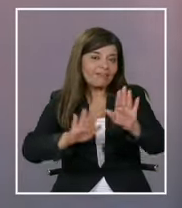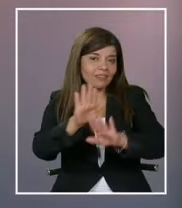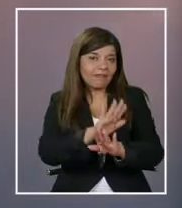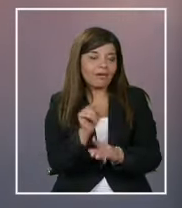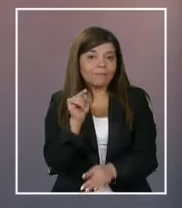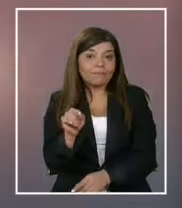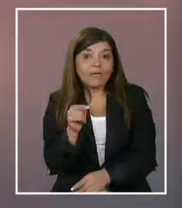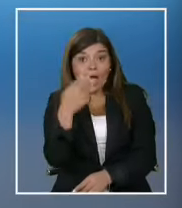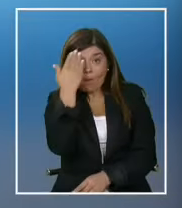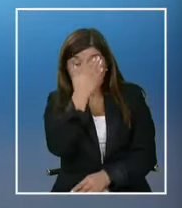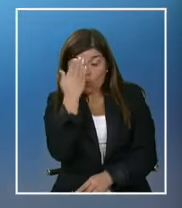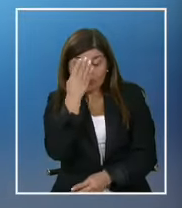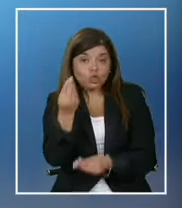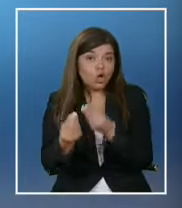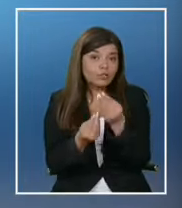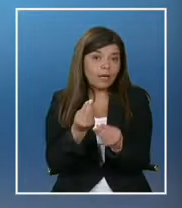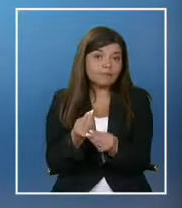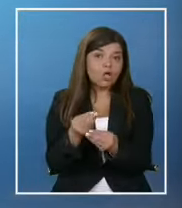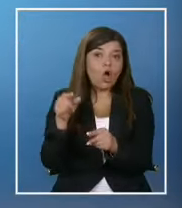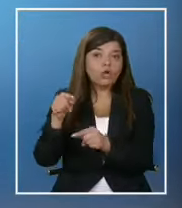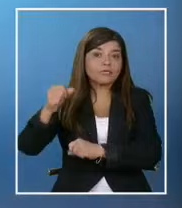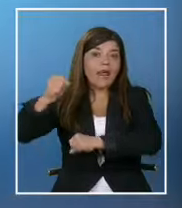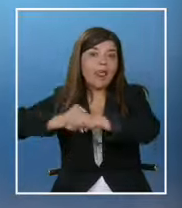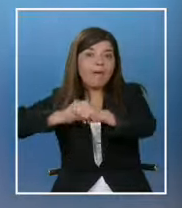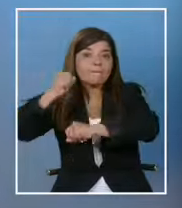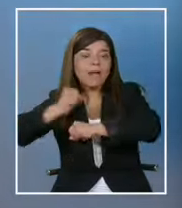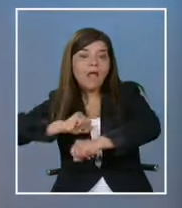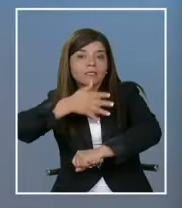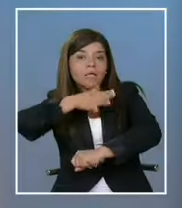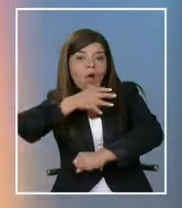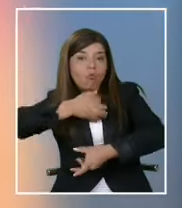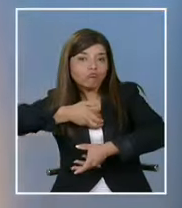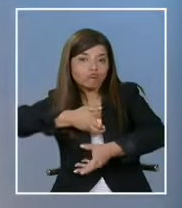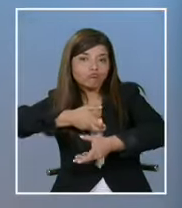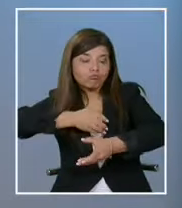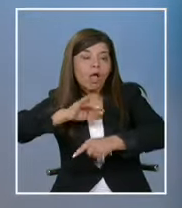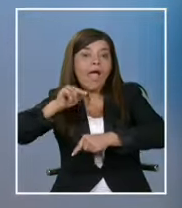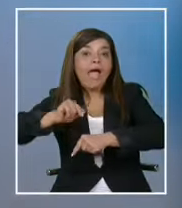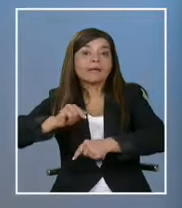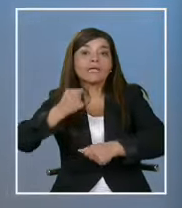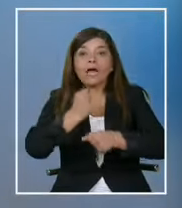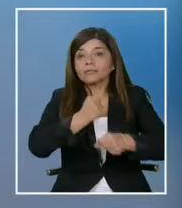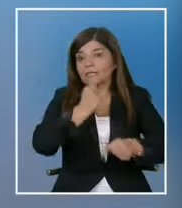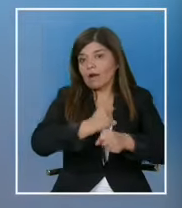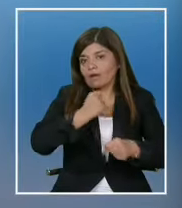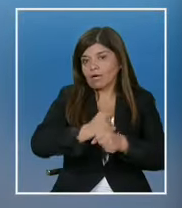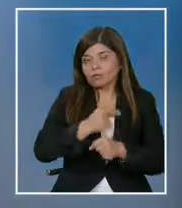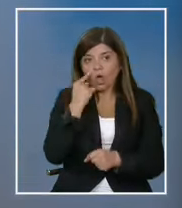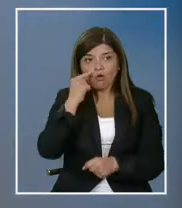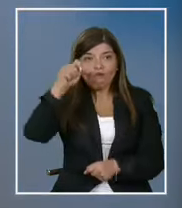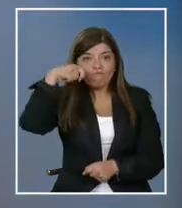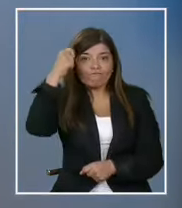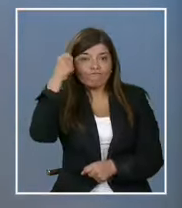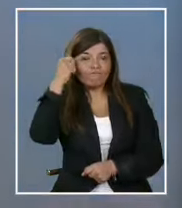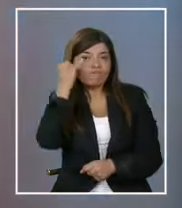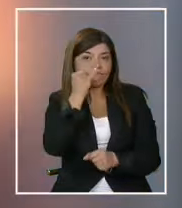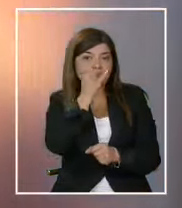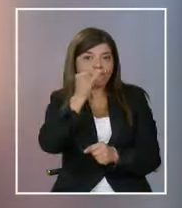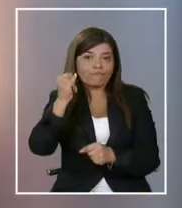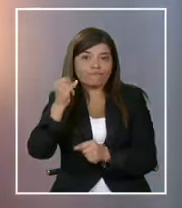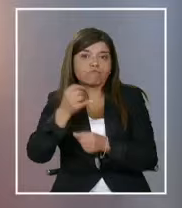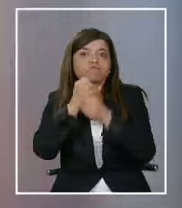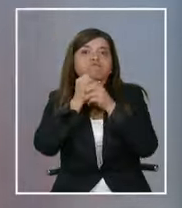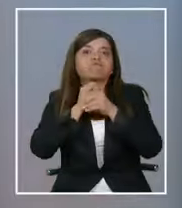preocupación respecto a lo que ocurría precisamente en la planta, donde se sabía estaban desarrollando sus labores trabajadores. De hecho, hay un video que se ha viralizado ampliamente